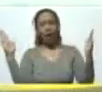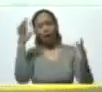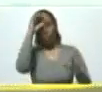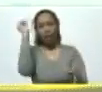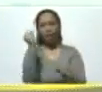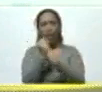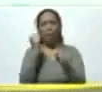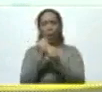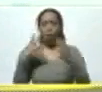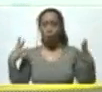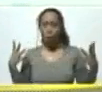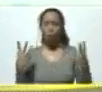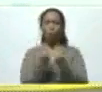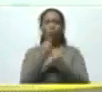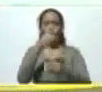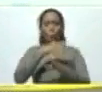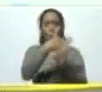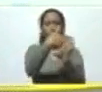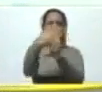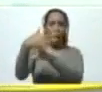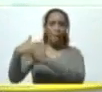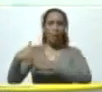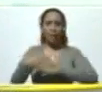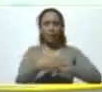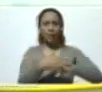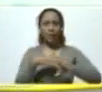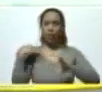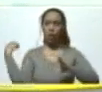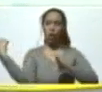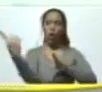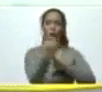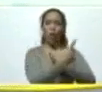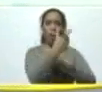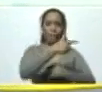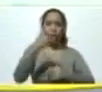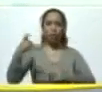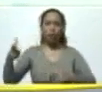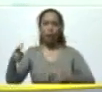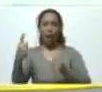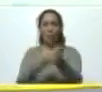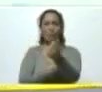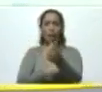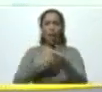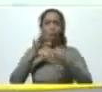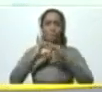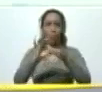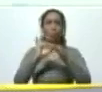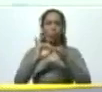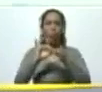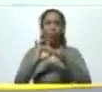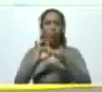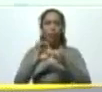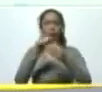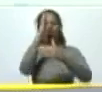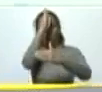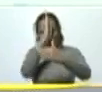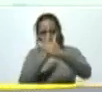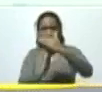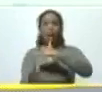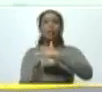trabajo conjunto, compartido, colectivo, de la hermandad, de la